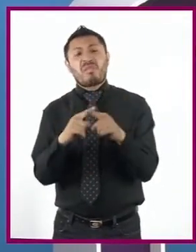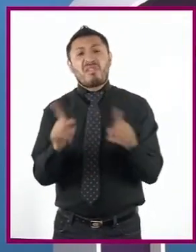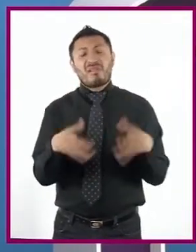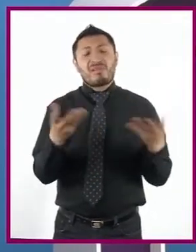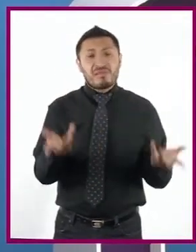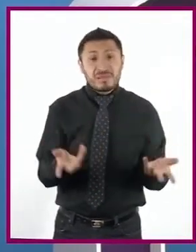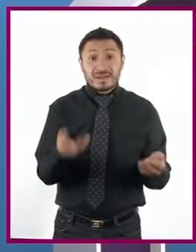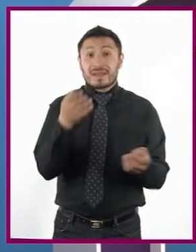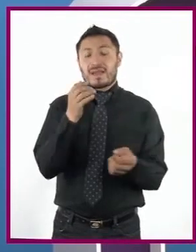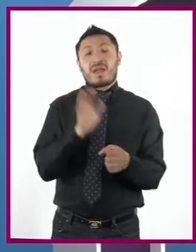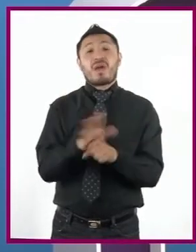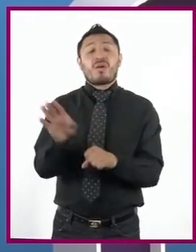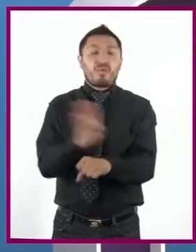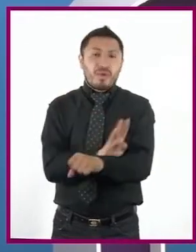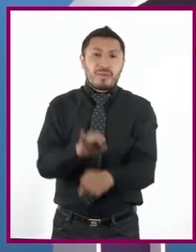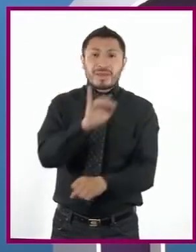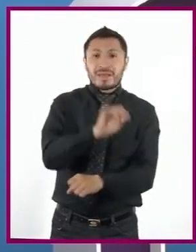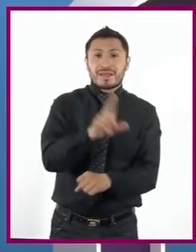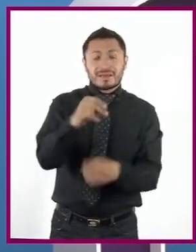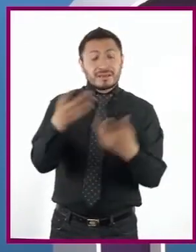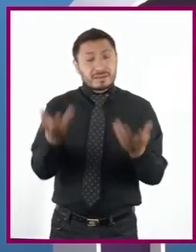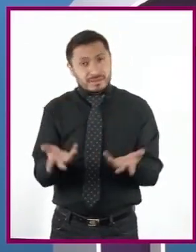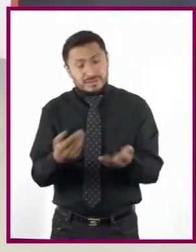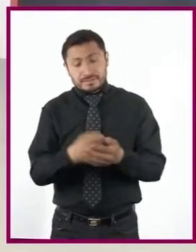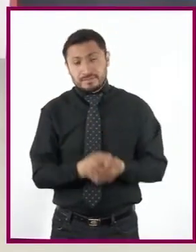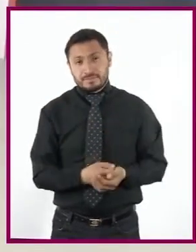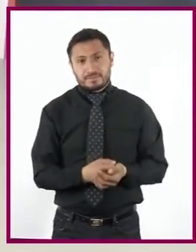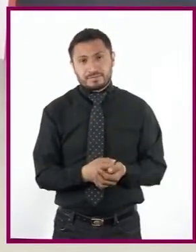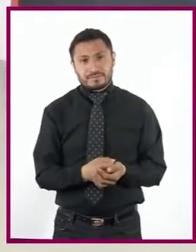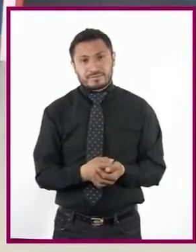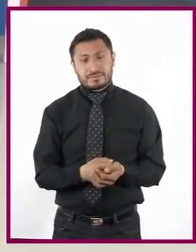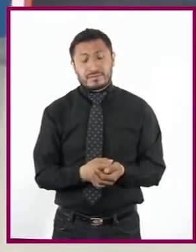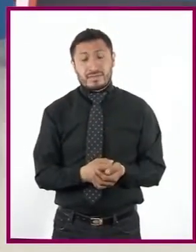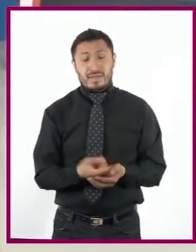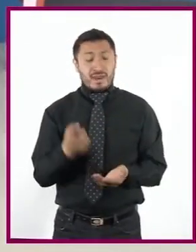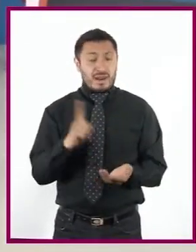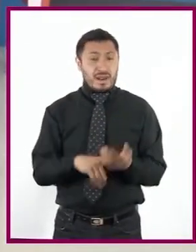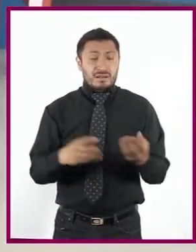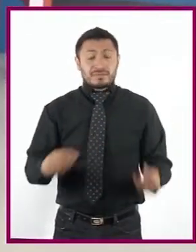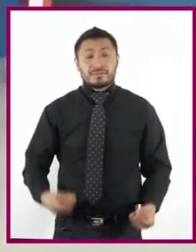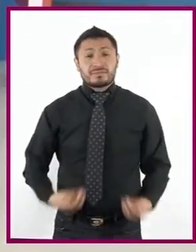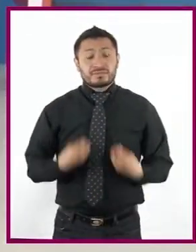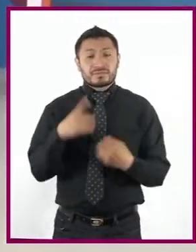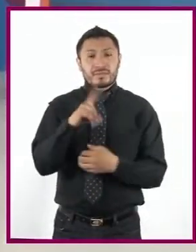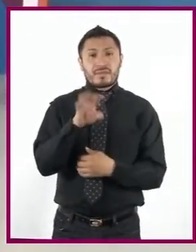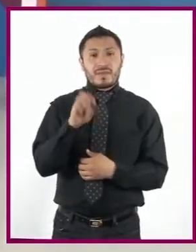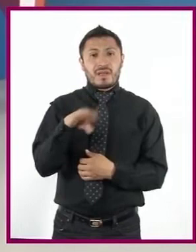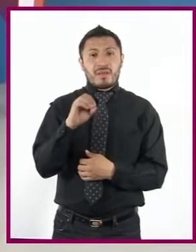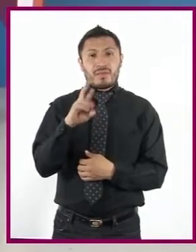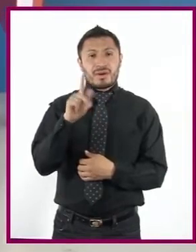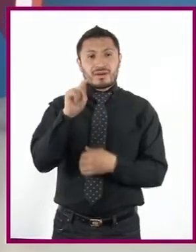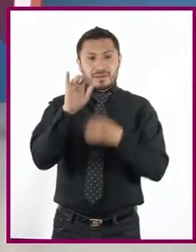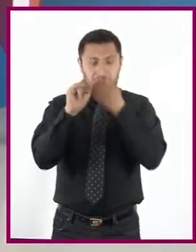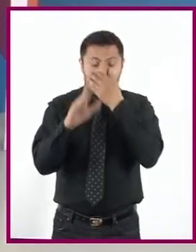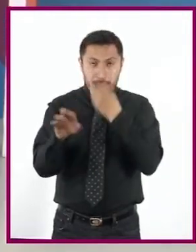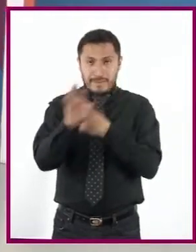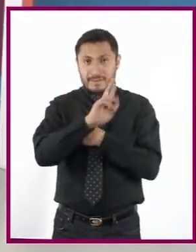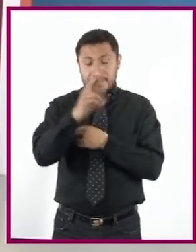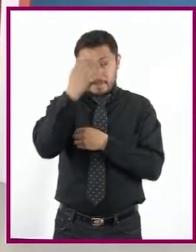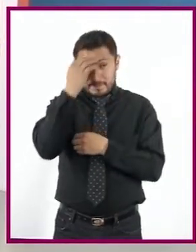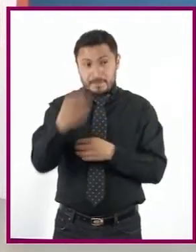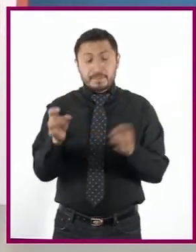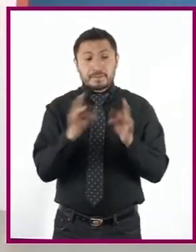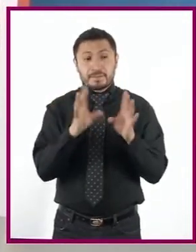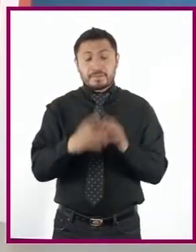las desventajas que nos producen. En la vida democrática, reconocer las situaciones que dañan